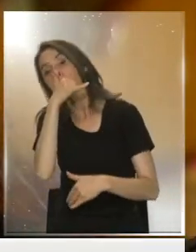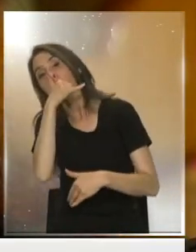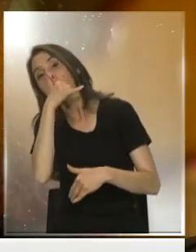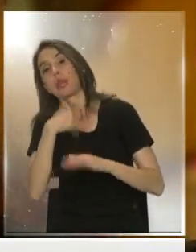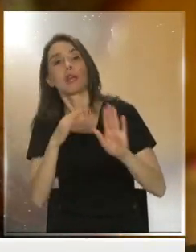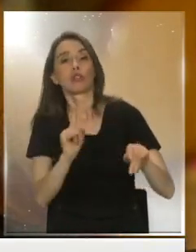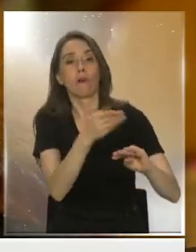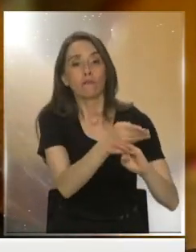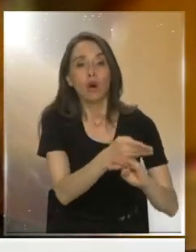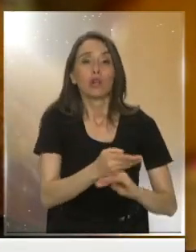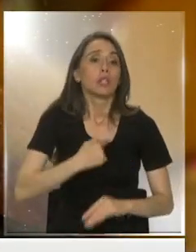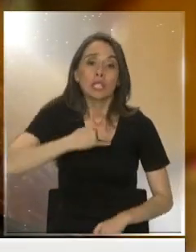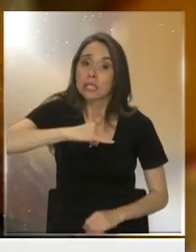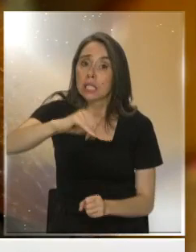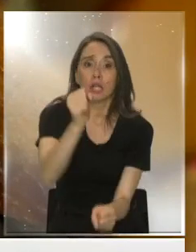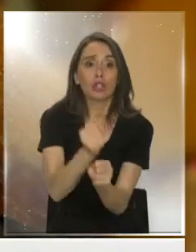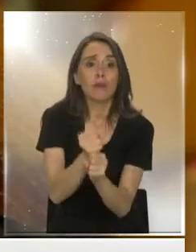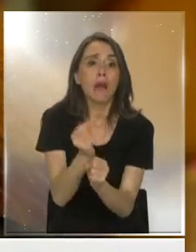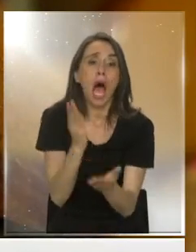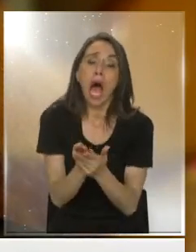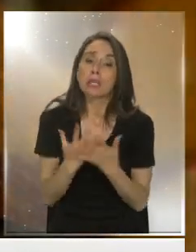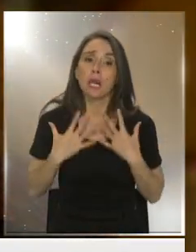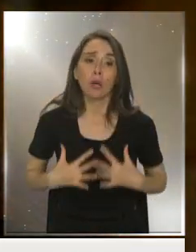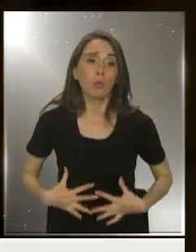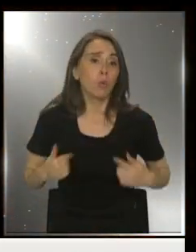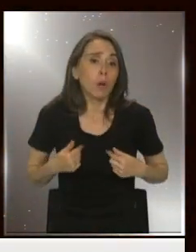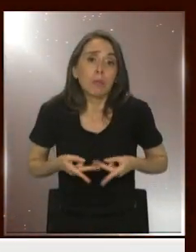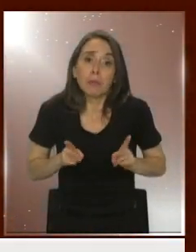y tengo que seguir hasta que cuando puedas, hasta cuando pueda.